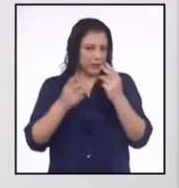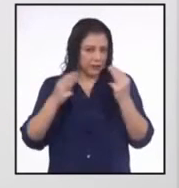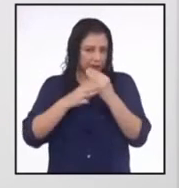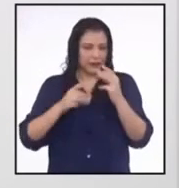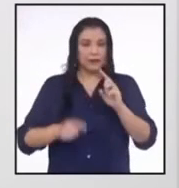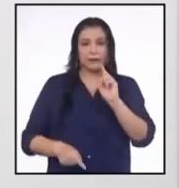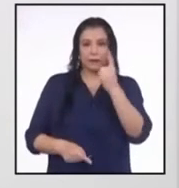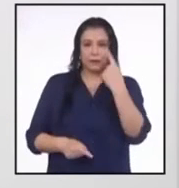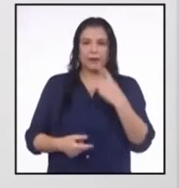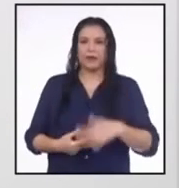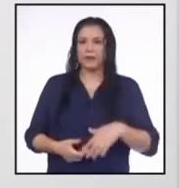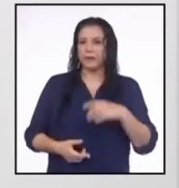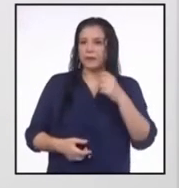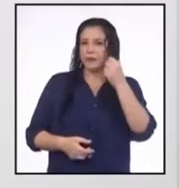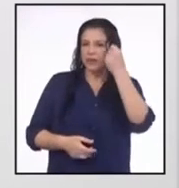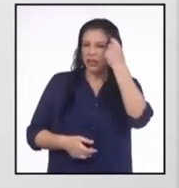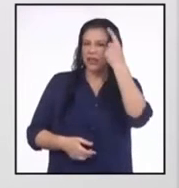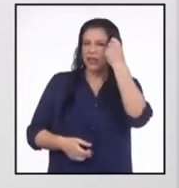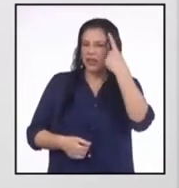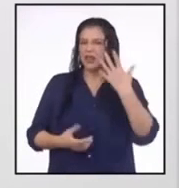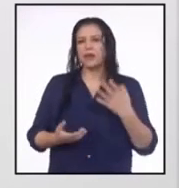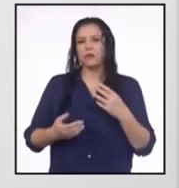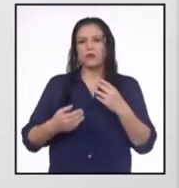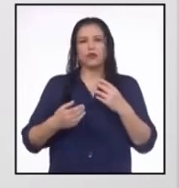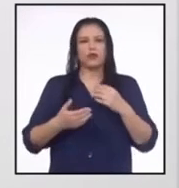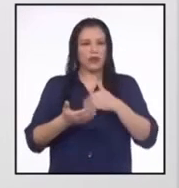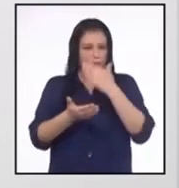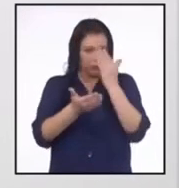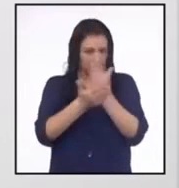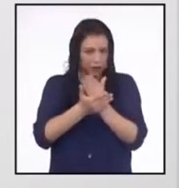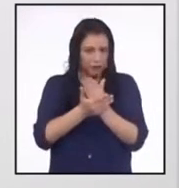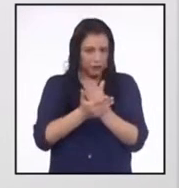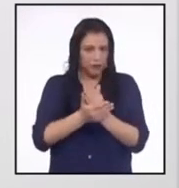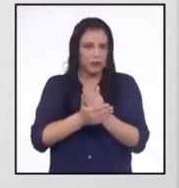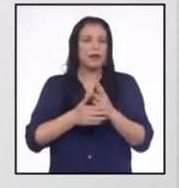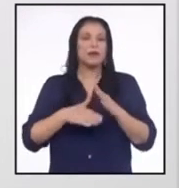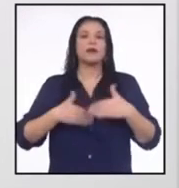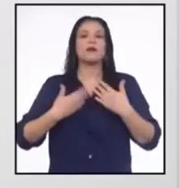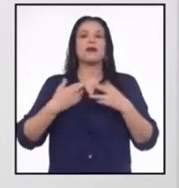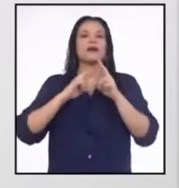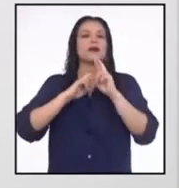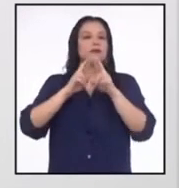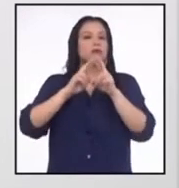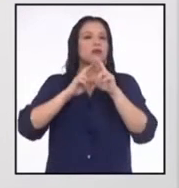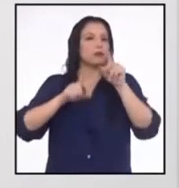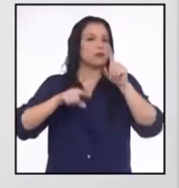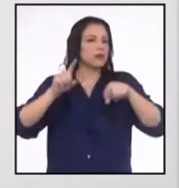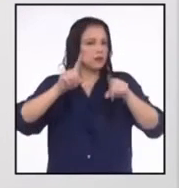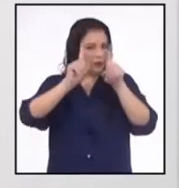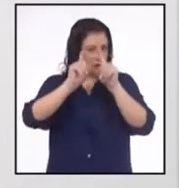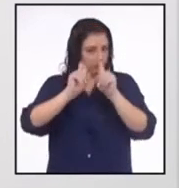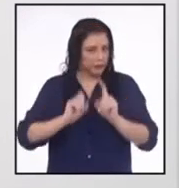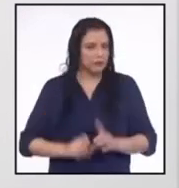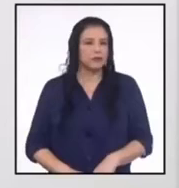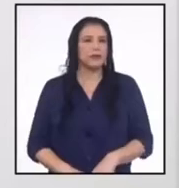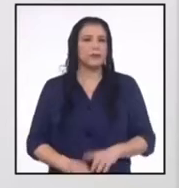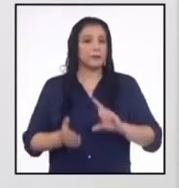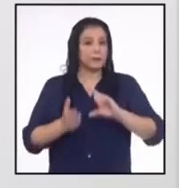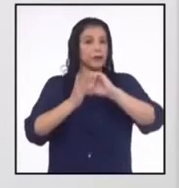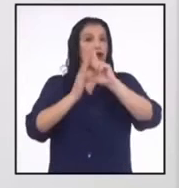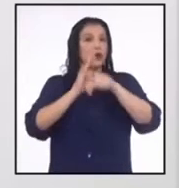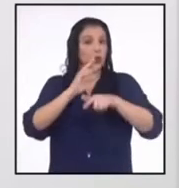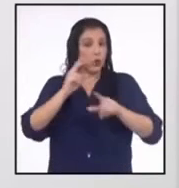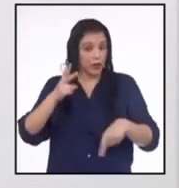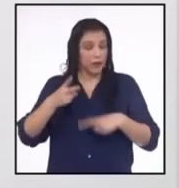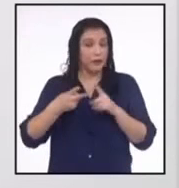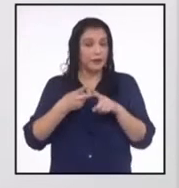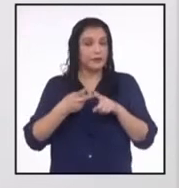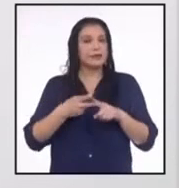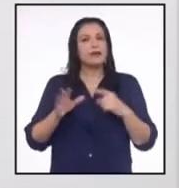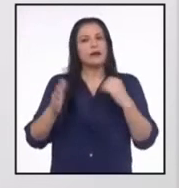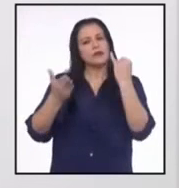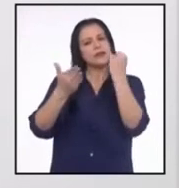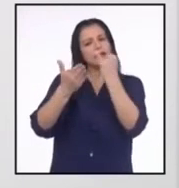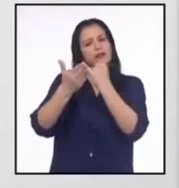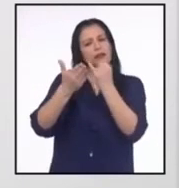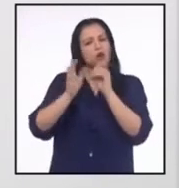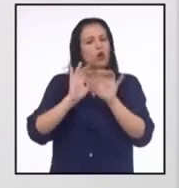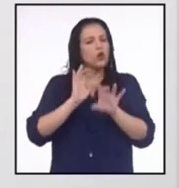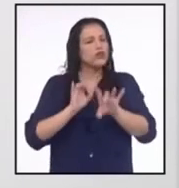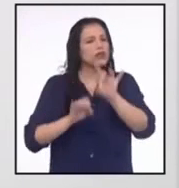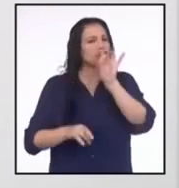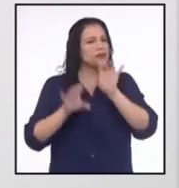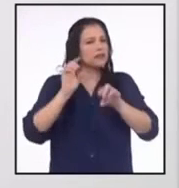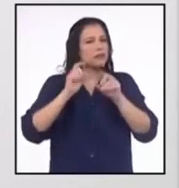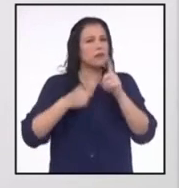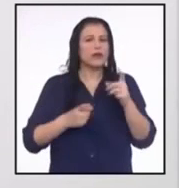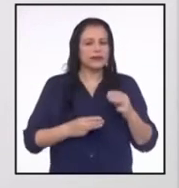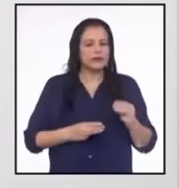Primero, comprendemos el problema, para lo cual responderemos algunas preguntas. Luego, diseñaremos o